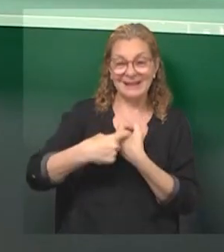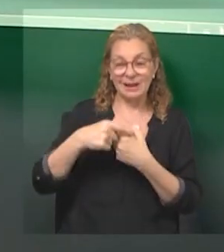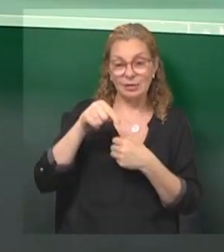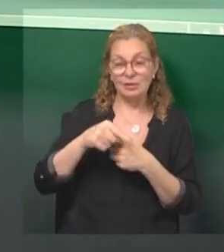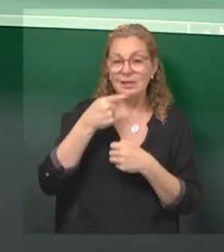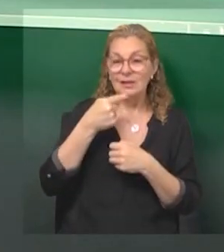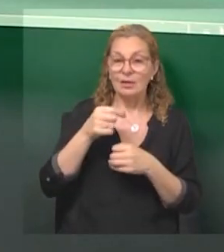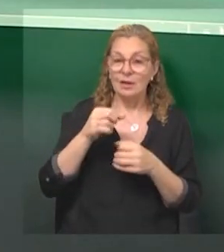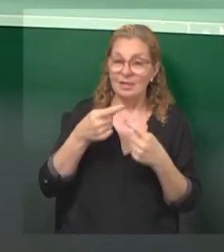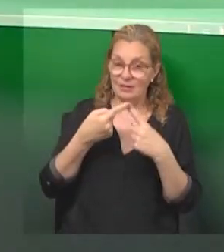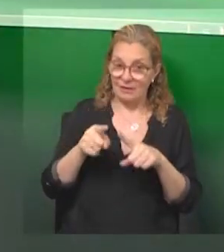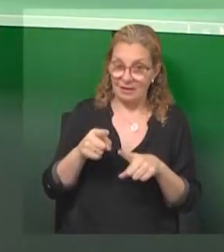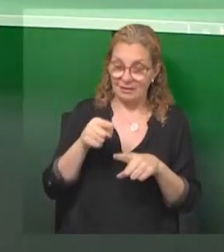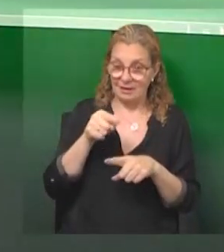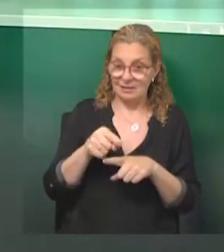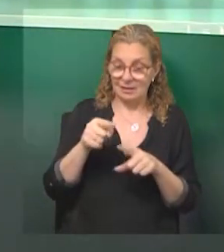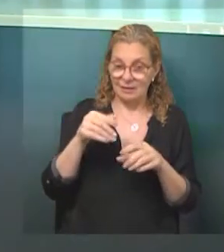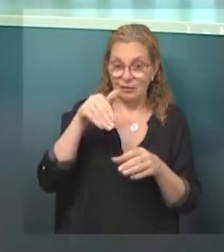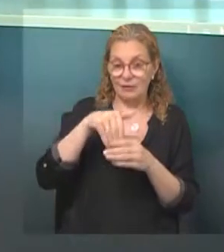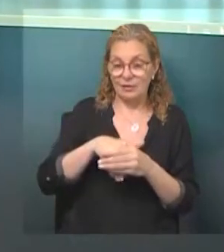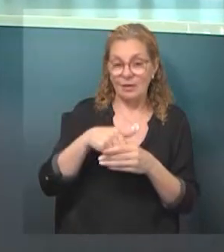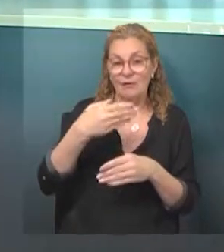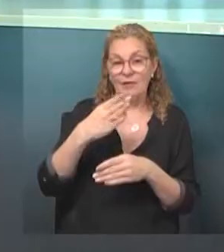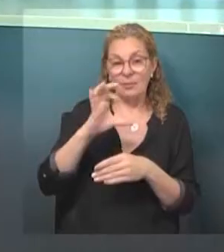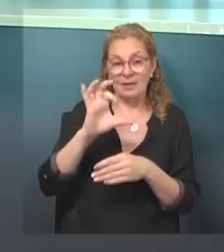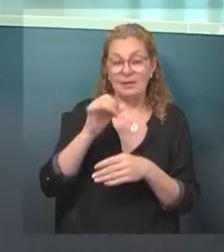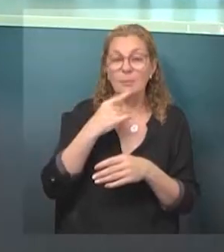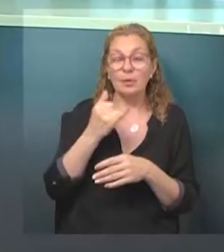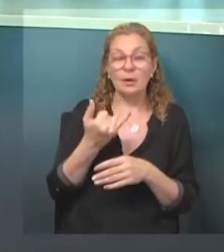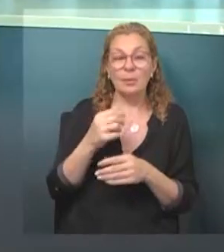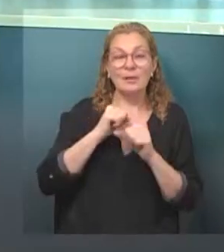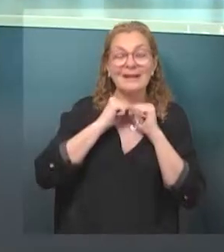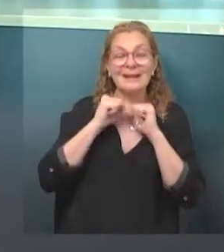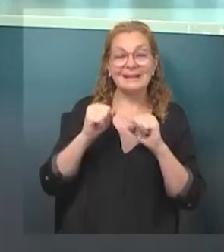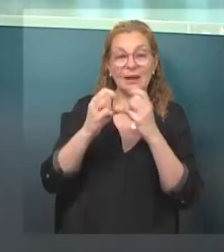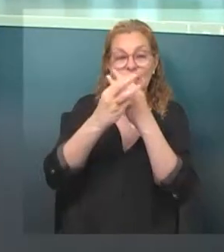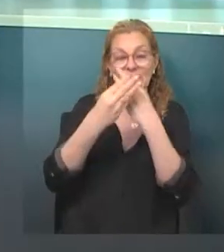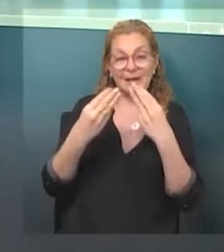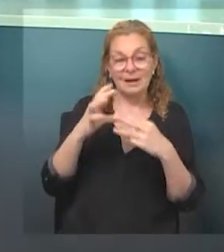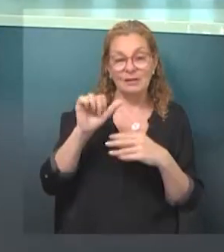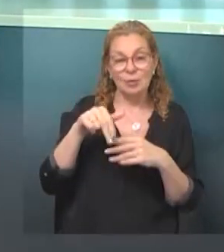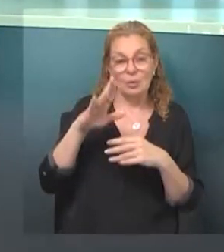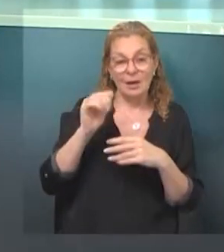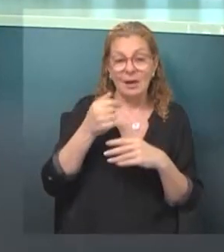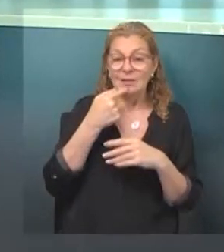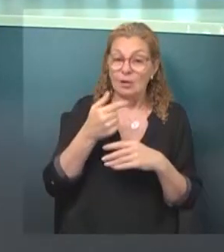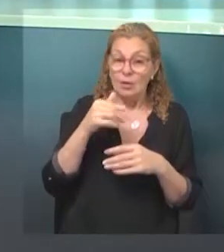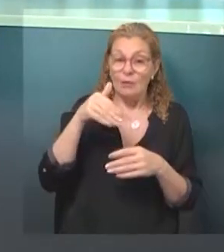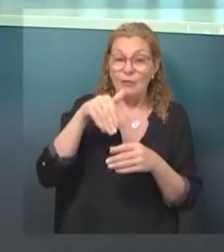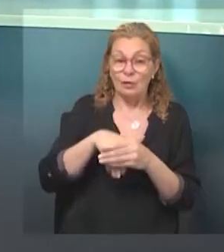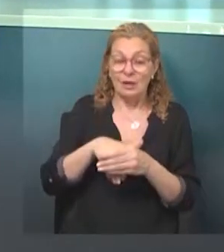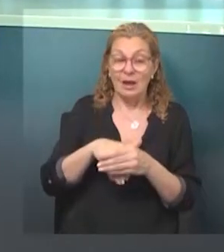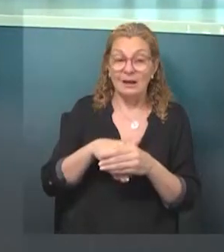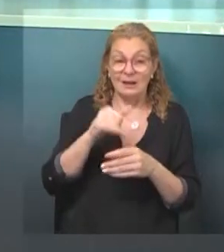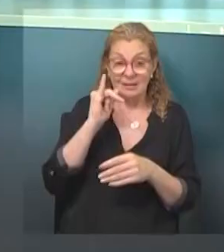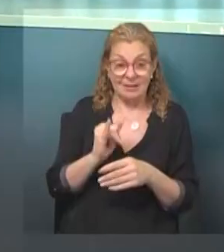expresaron diferencias sobre el plebiscito previsional por ejemplo el secretario general del sunca llamó a votar el sí de estimó